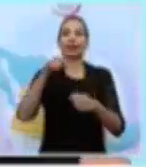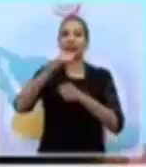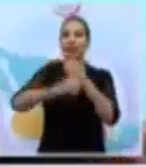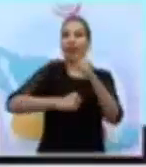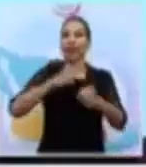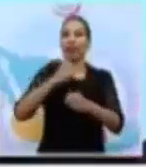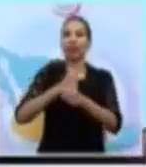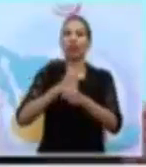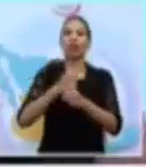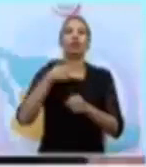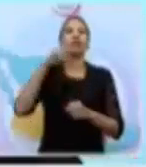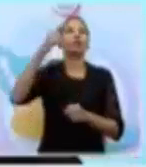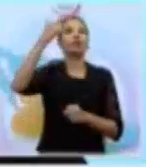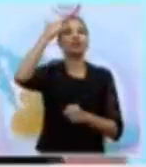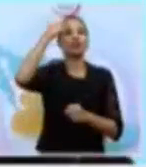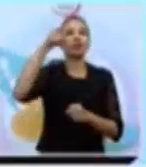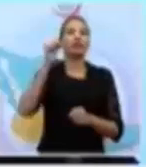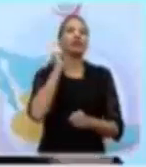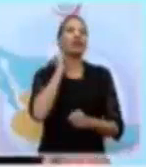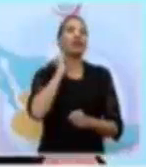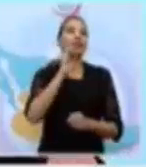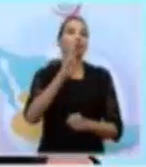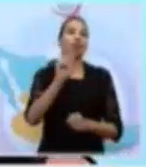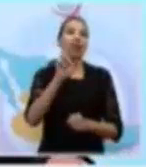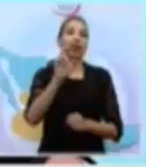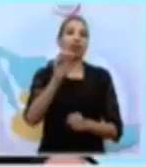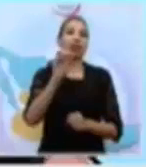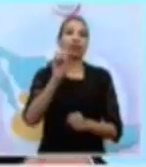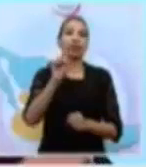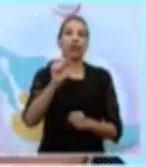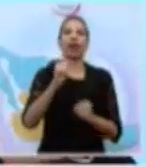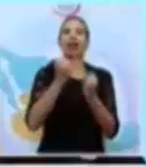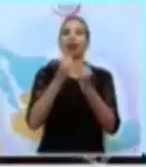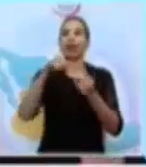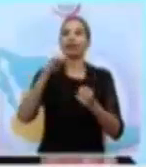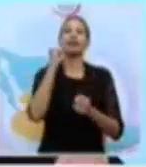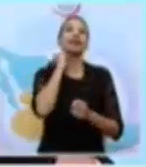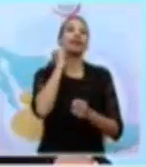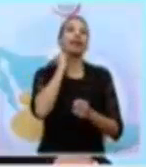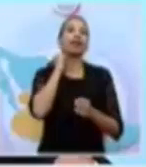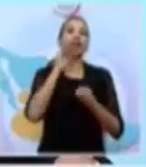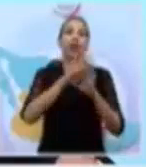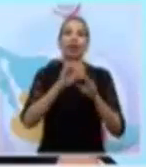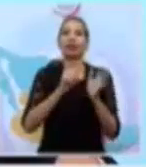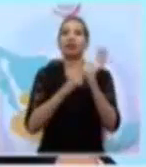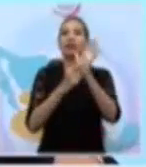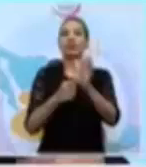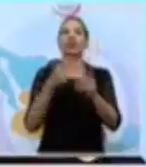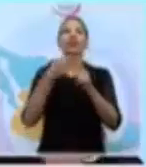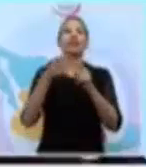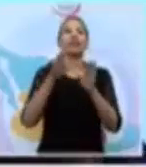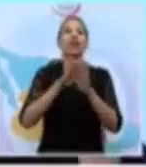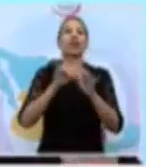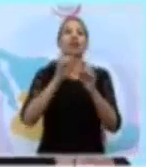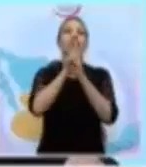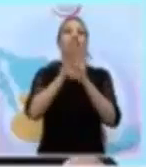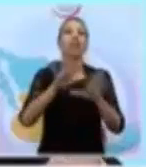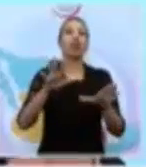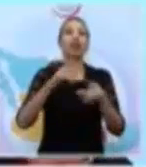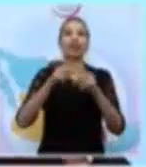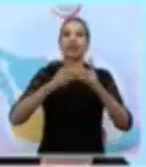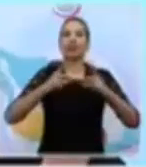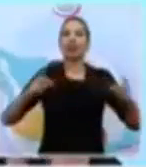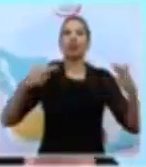año. Yo me acuerdo, senador Barbosa, que aquí estuvimos también en el Senado presentando los resultados del informe de desarrollo